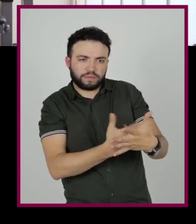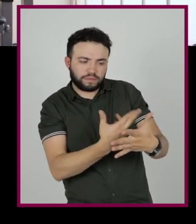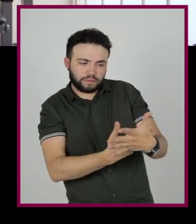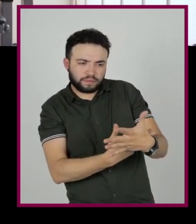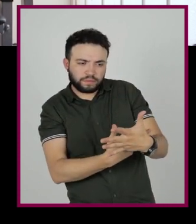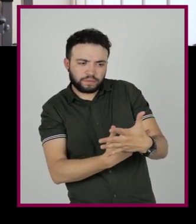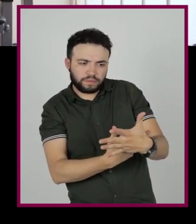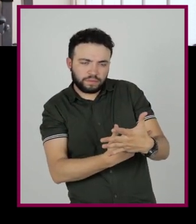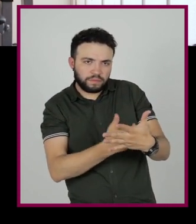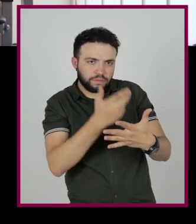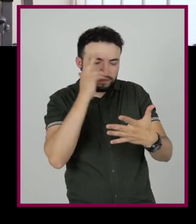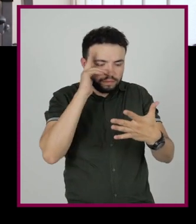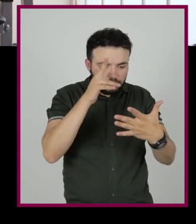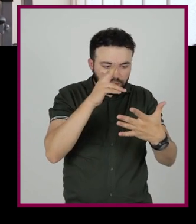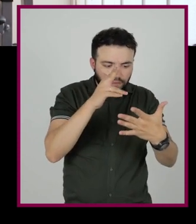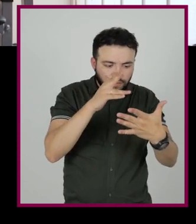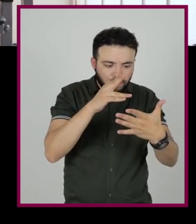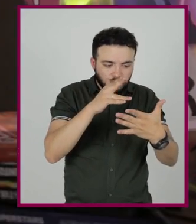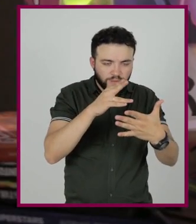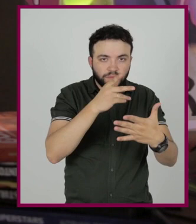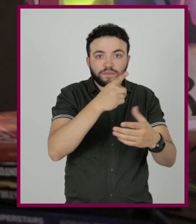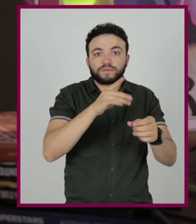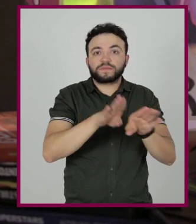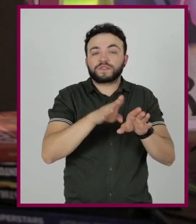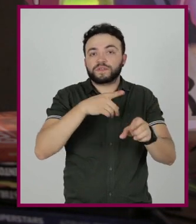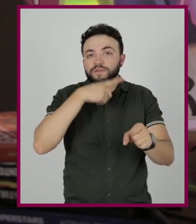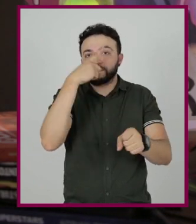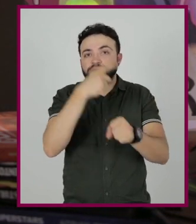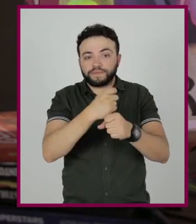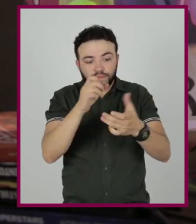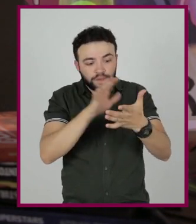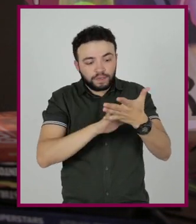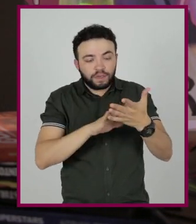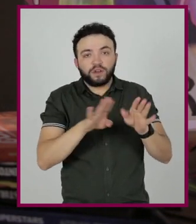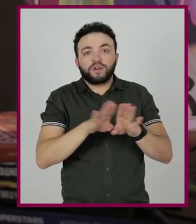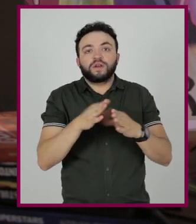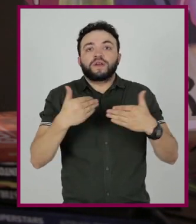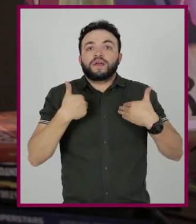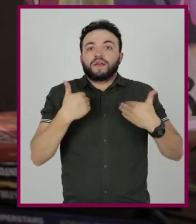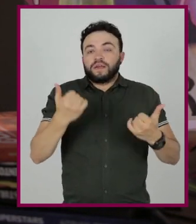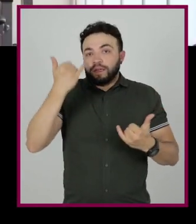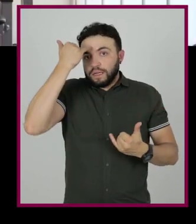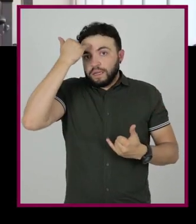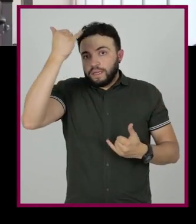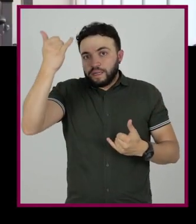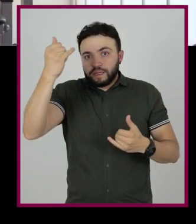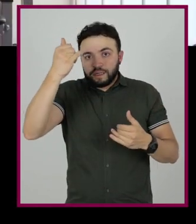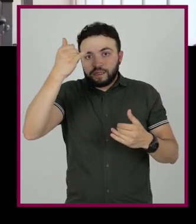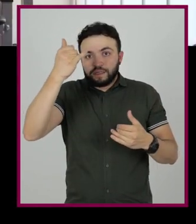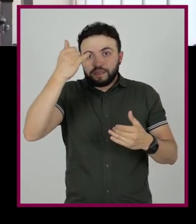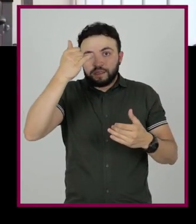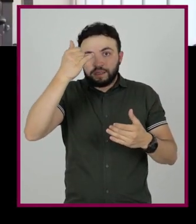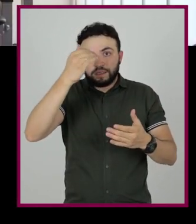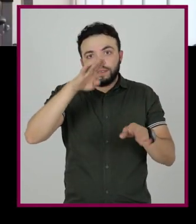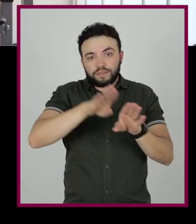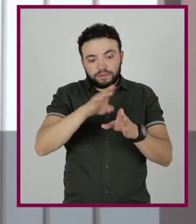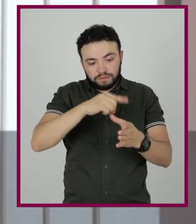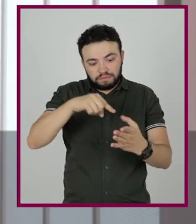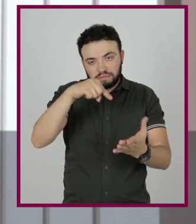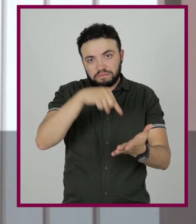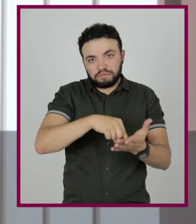dice, yo te comprendo. Más bien es una primera lectura tratando de entender las ideas centrales del